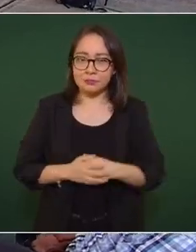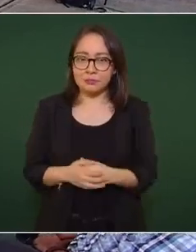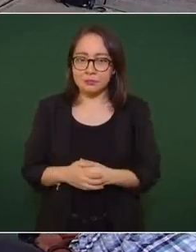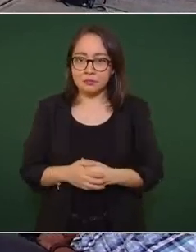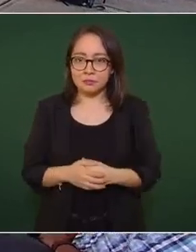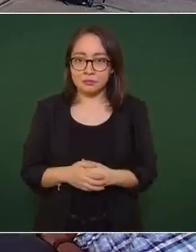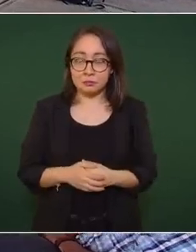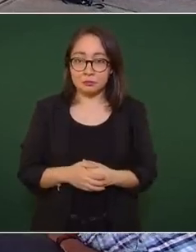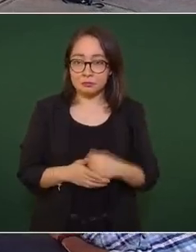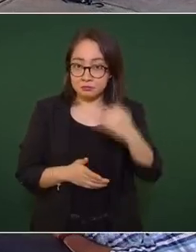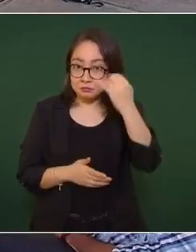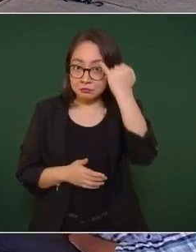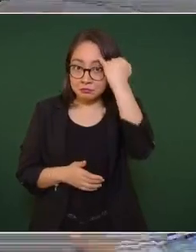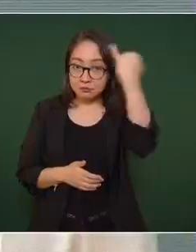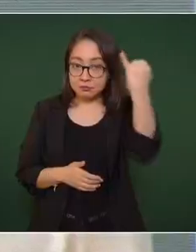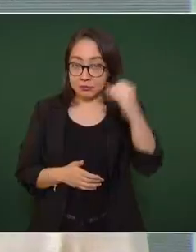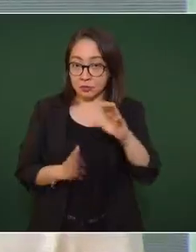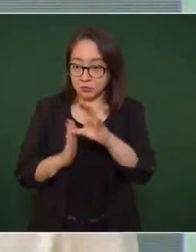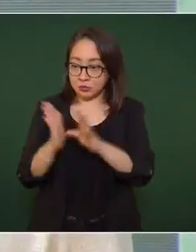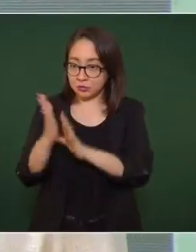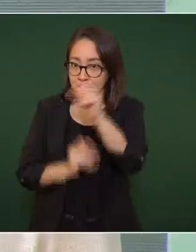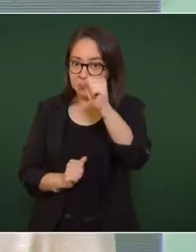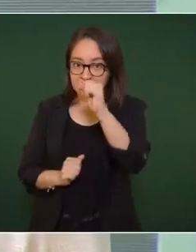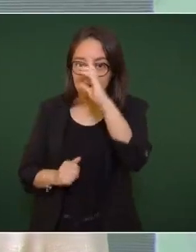violando la Constitución,